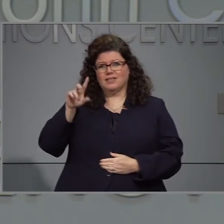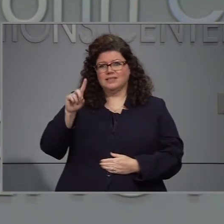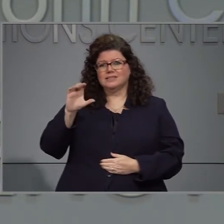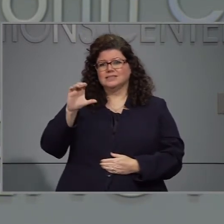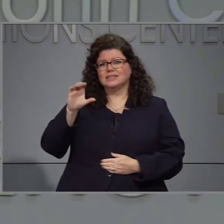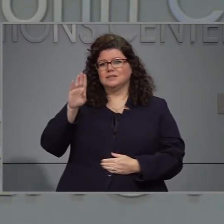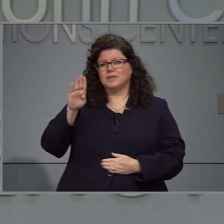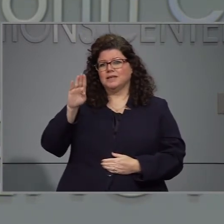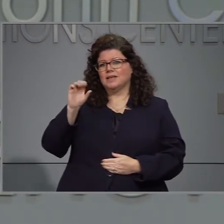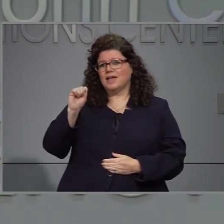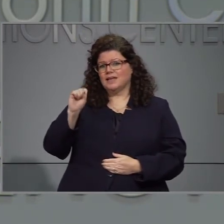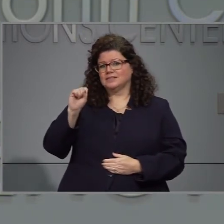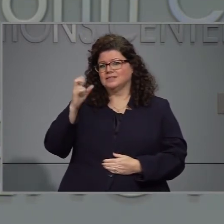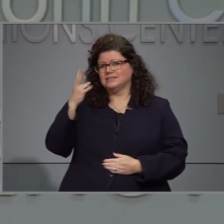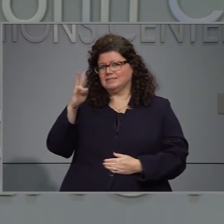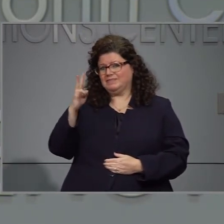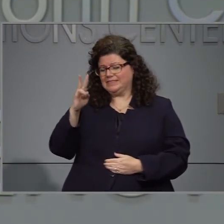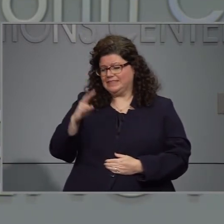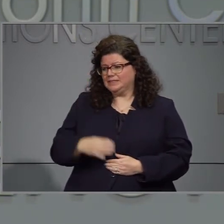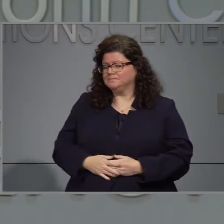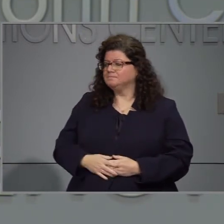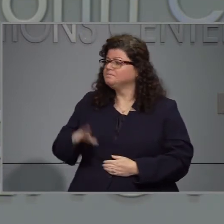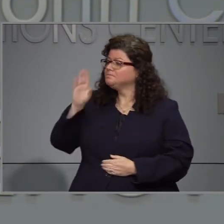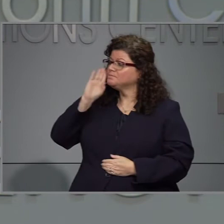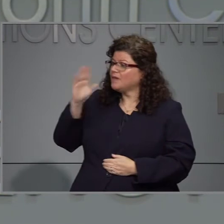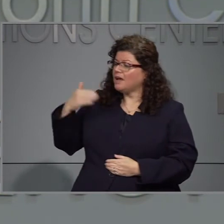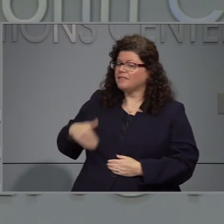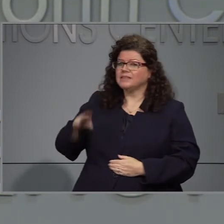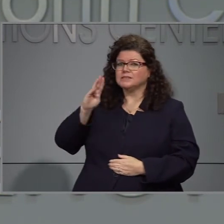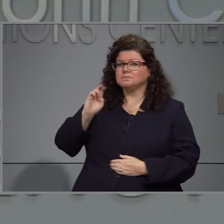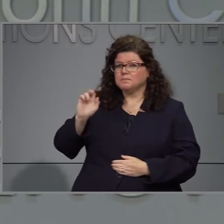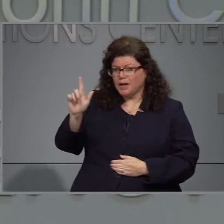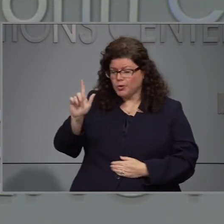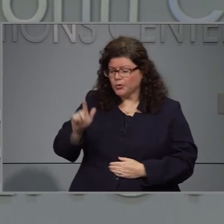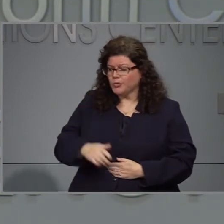Michael Hyland, de CBS 17.